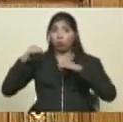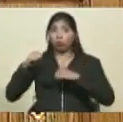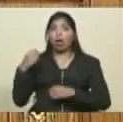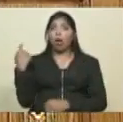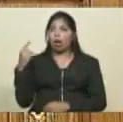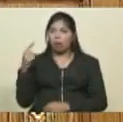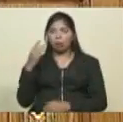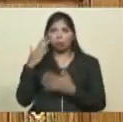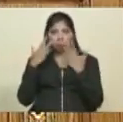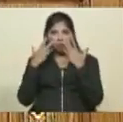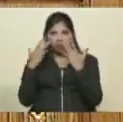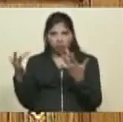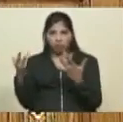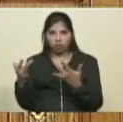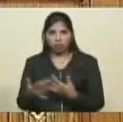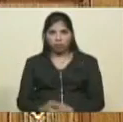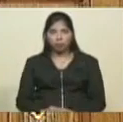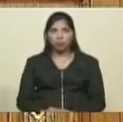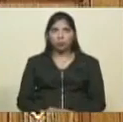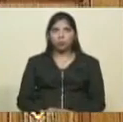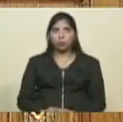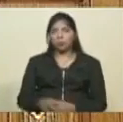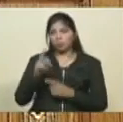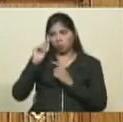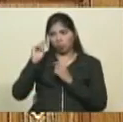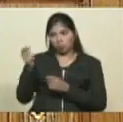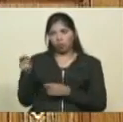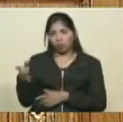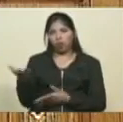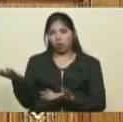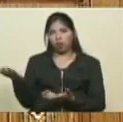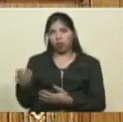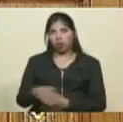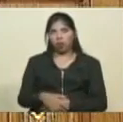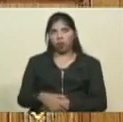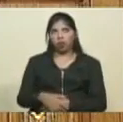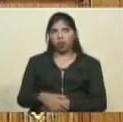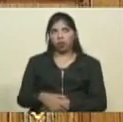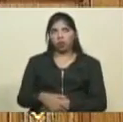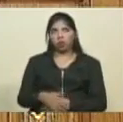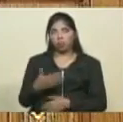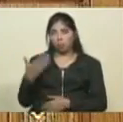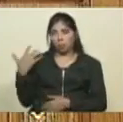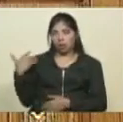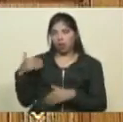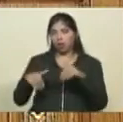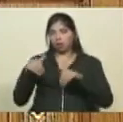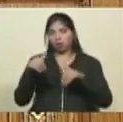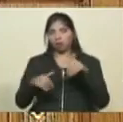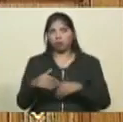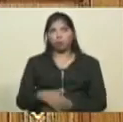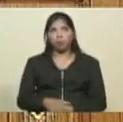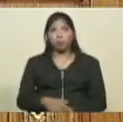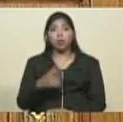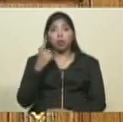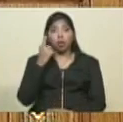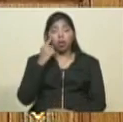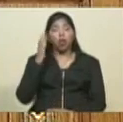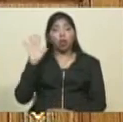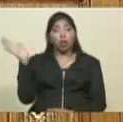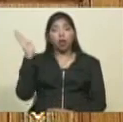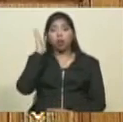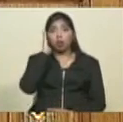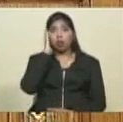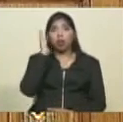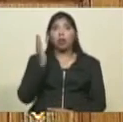militante que conllevó a un reconocimiento en el pasado acto electoral. Y eso es importantísimo que lo tengamos